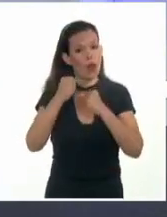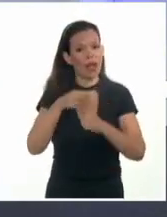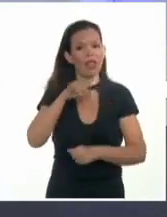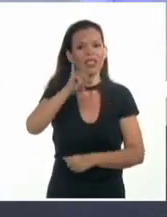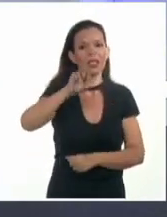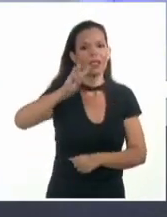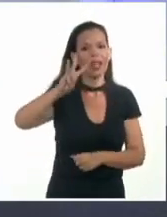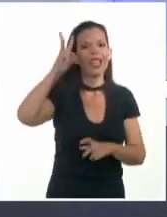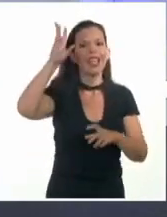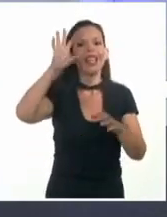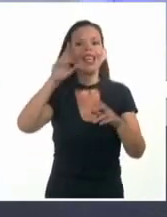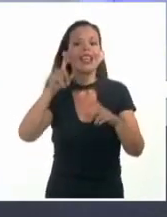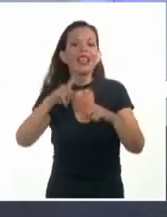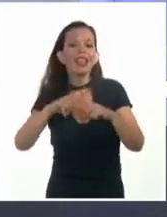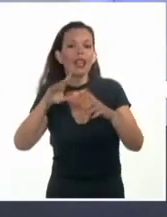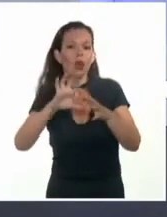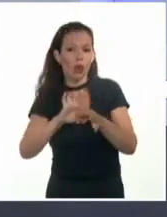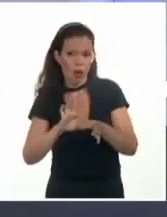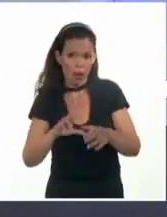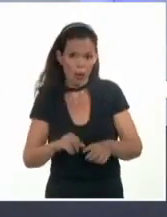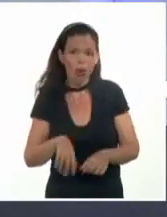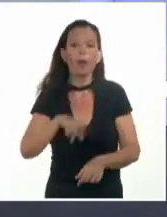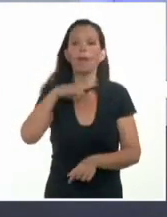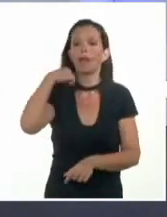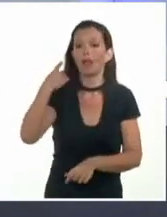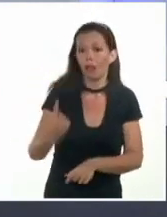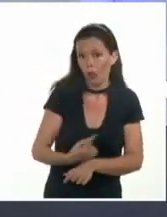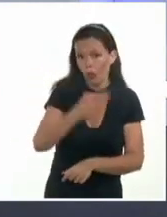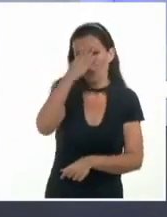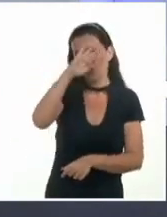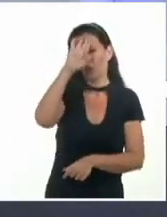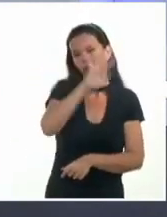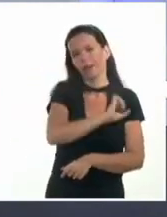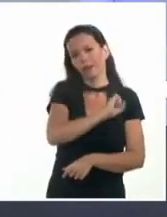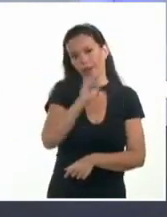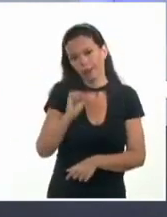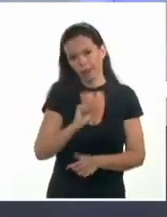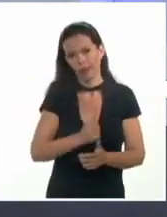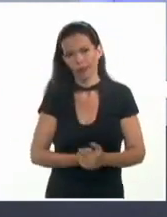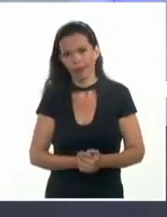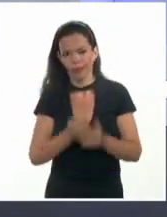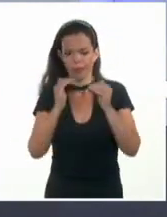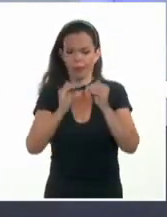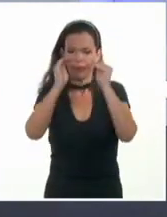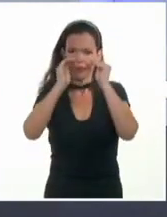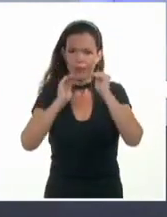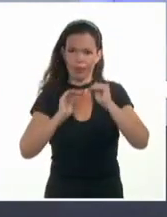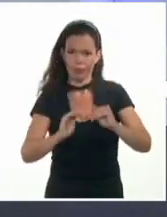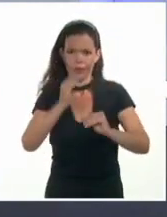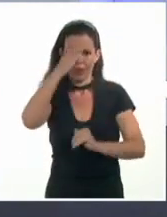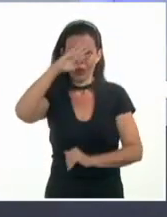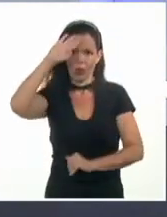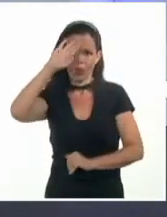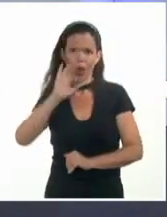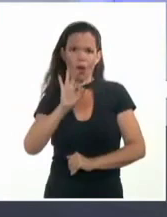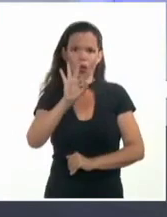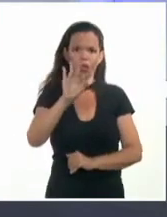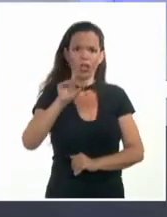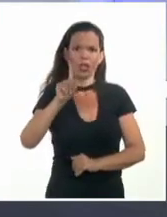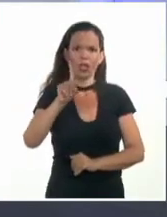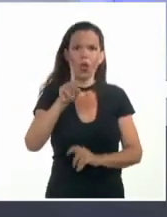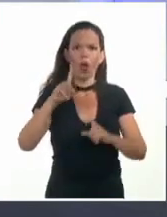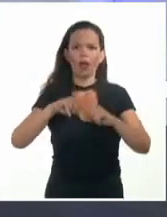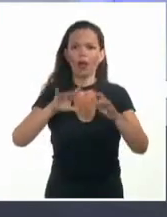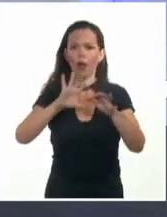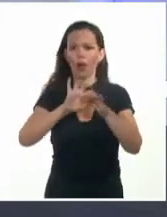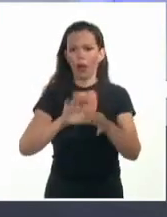mundo y no pudo ganar la medalla de oro. Y bueno, llegamos entonces a otra de las divisiones donde estuvo Cuba en las finales, en los 81 kilogramos. Jorge